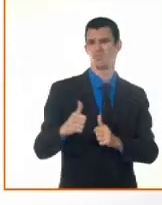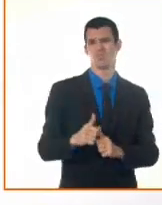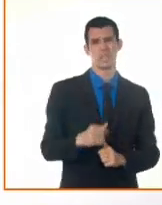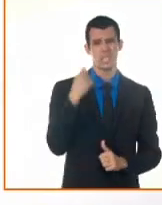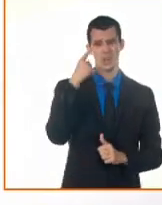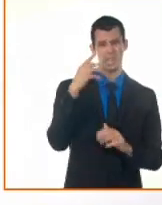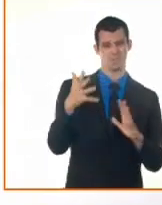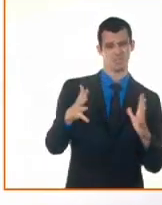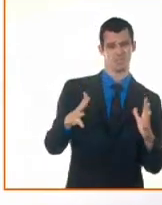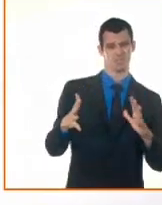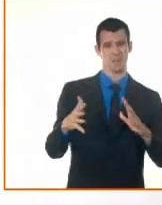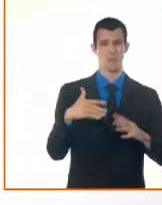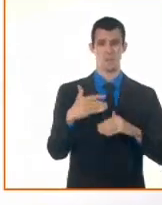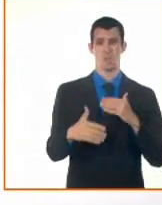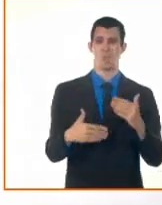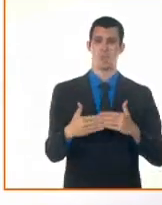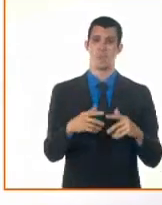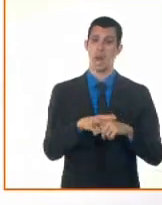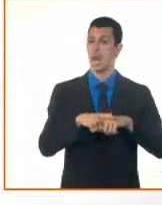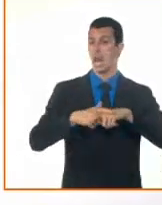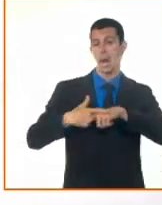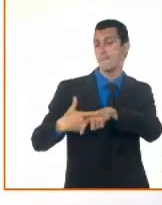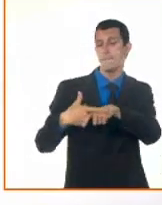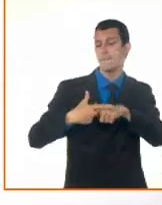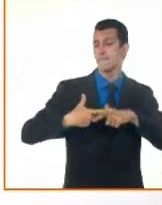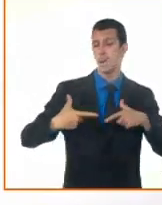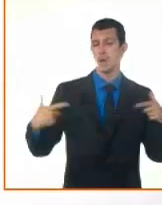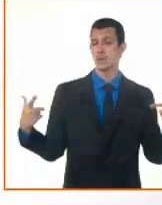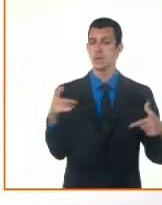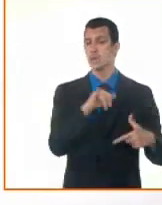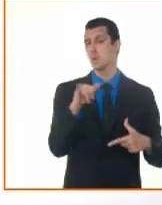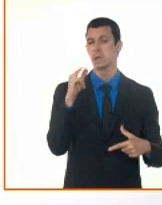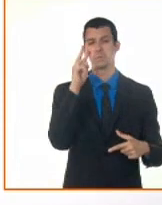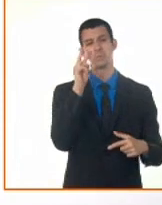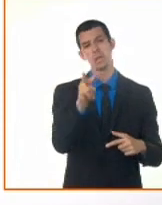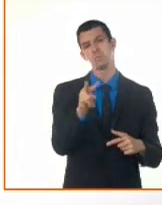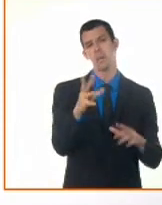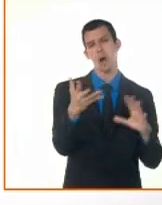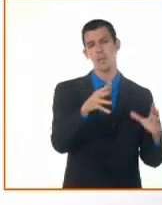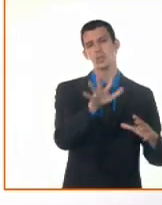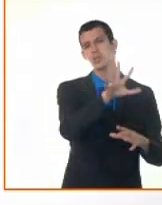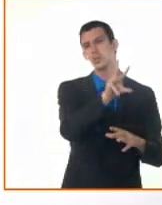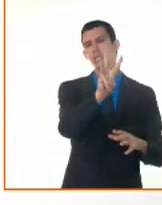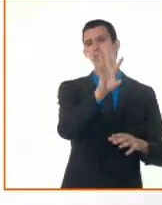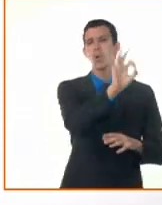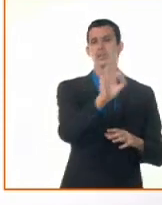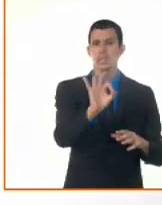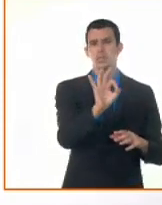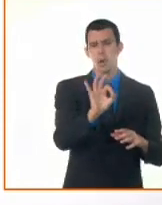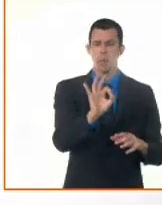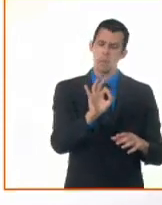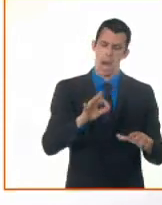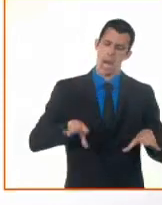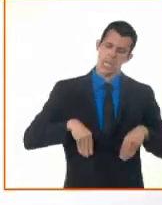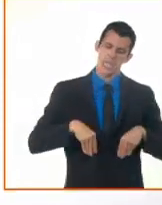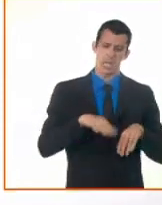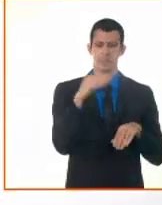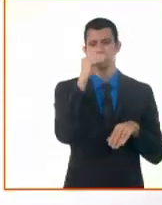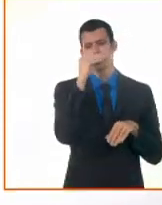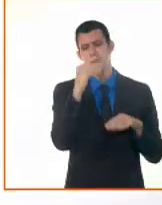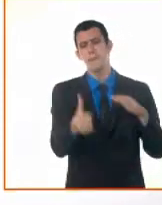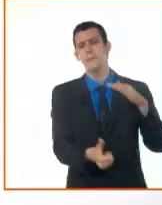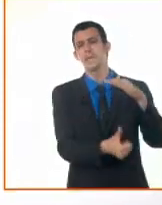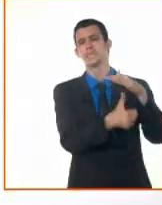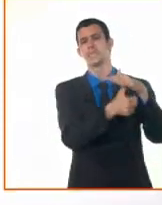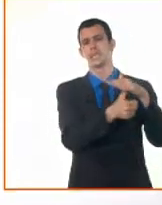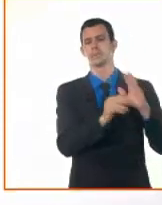de desaprobación del presidente biden está en un 53% como promedio o sea 53% de los